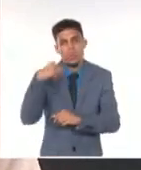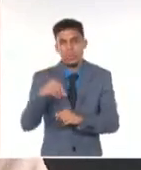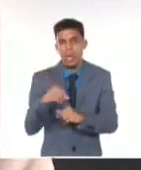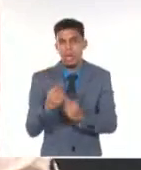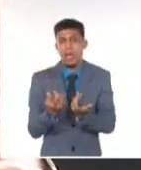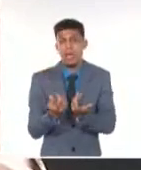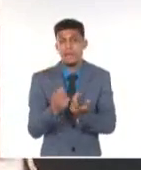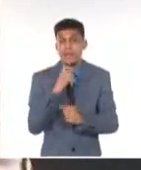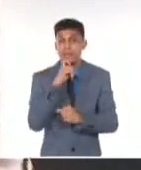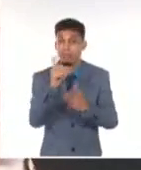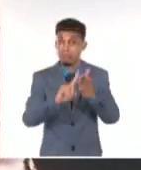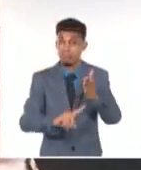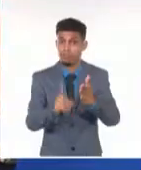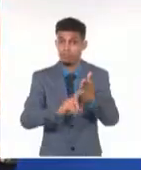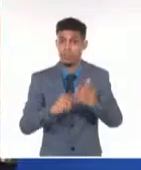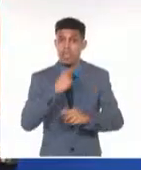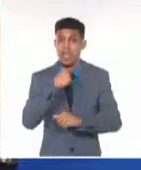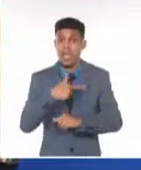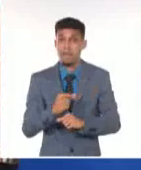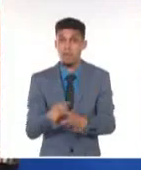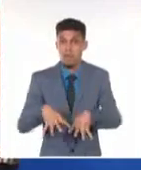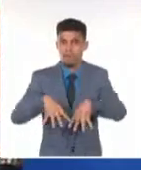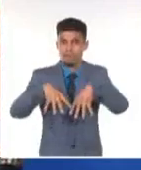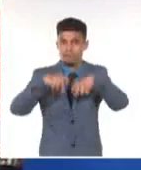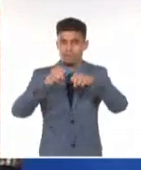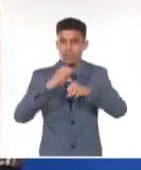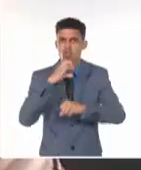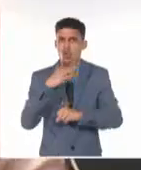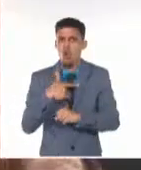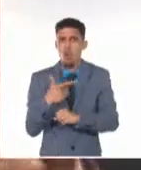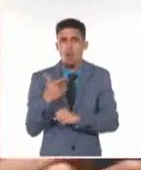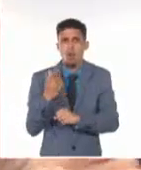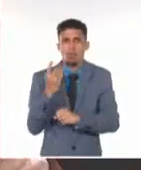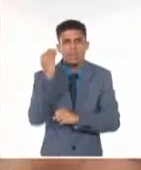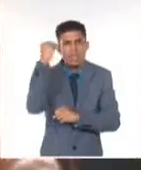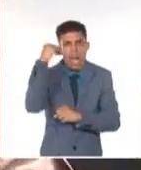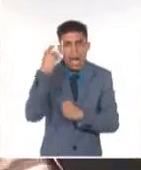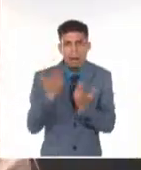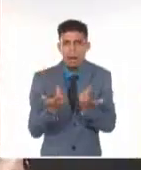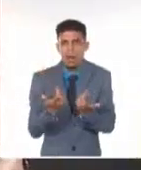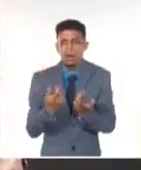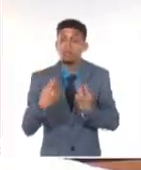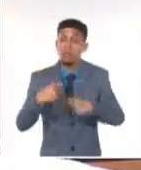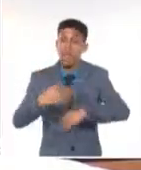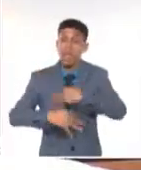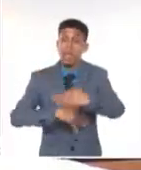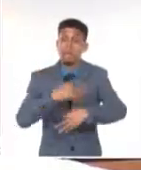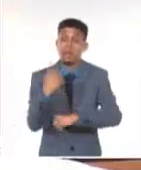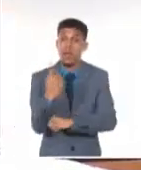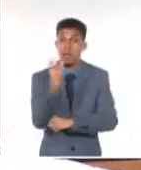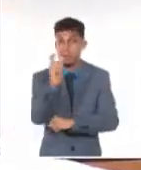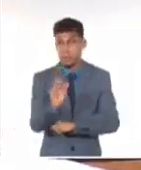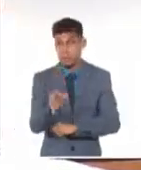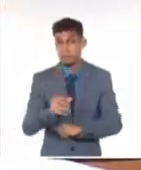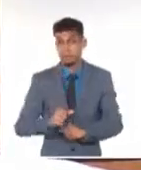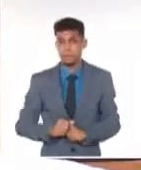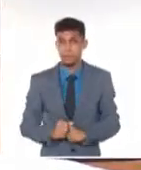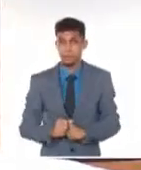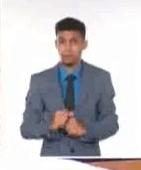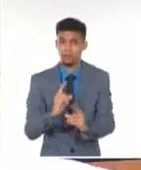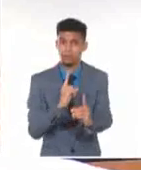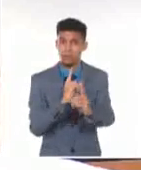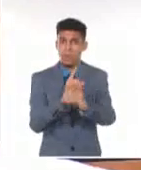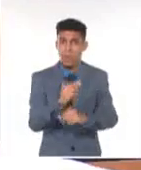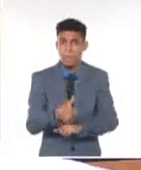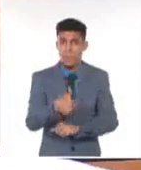por ejemplo, cuando hay las afectaciones. ¿Cómo se enteran? Explicarle a cada persona. En esta sesión, el